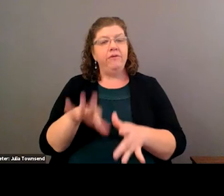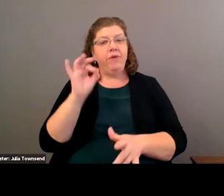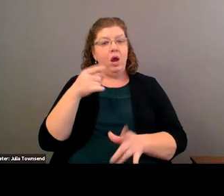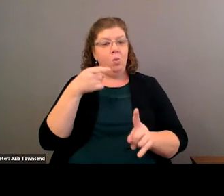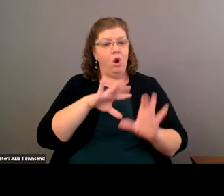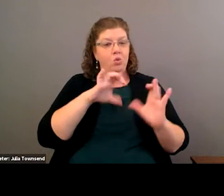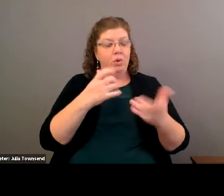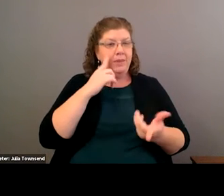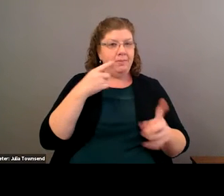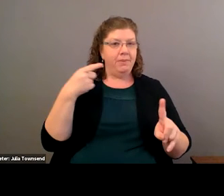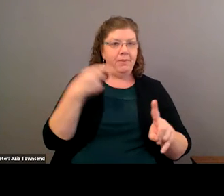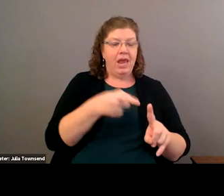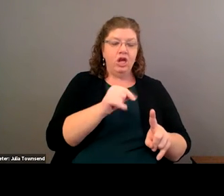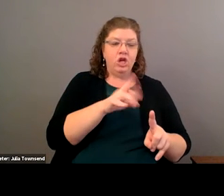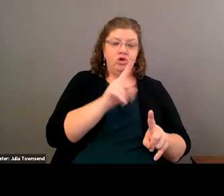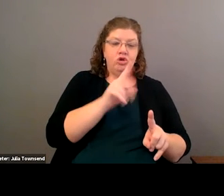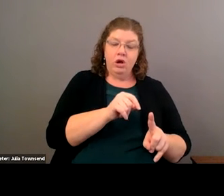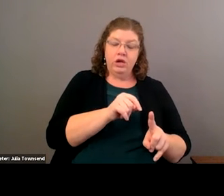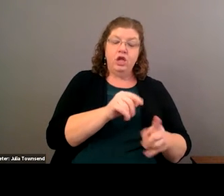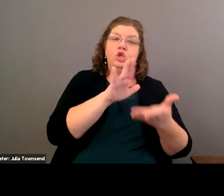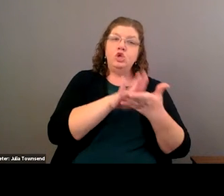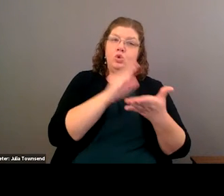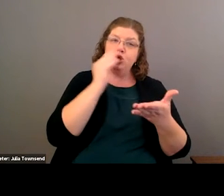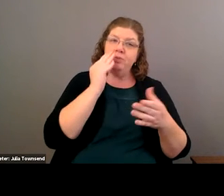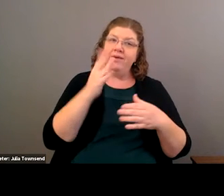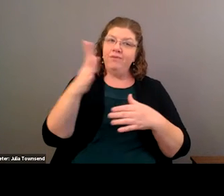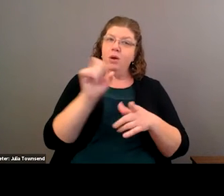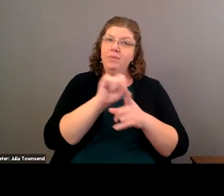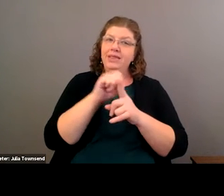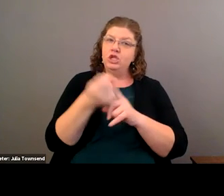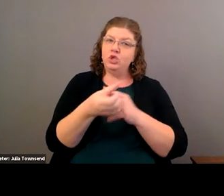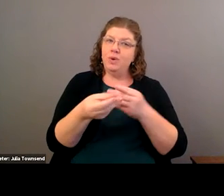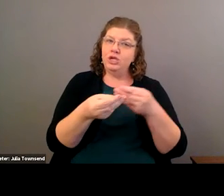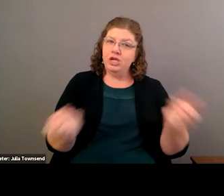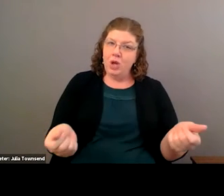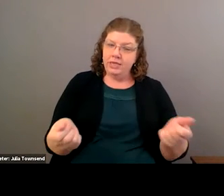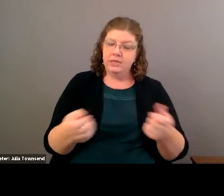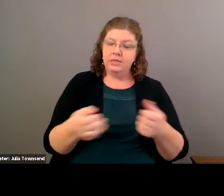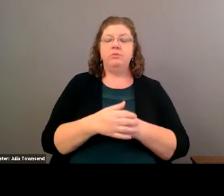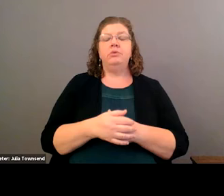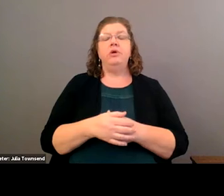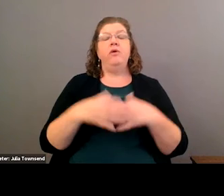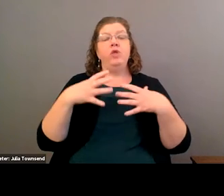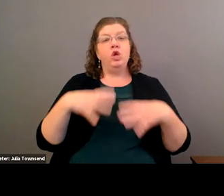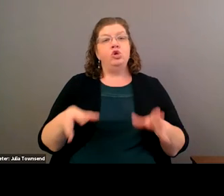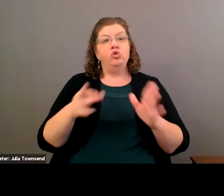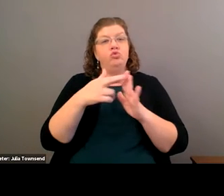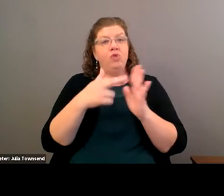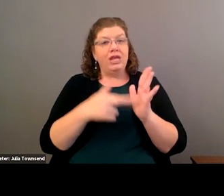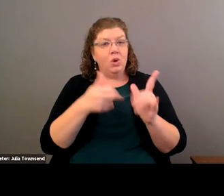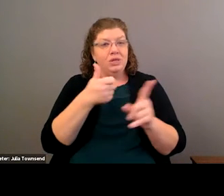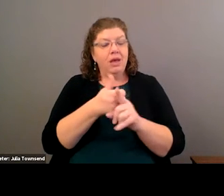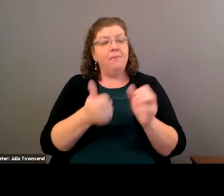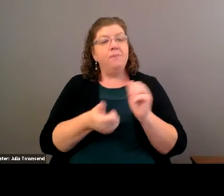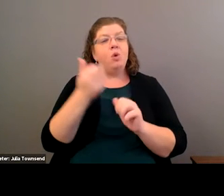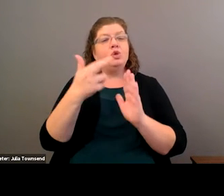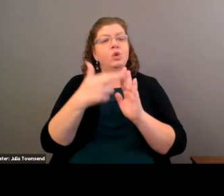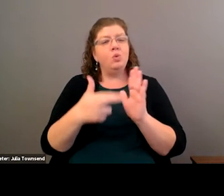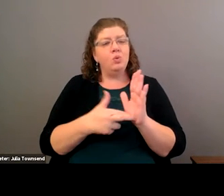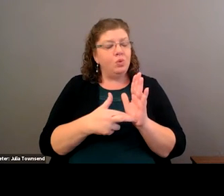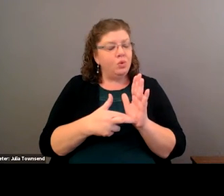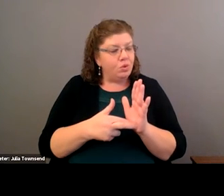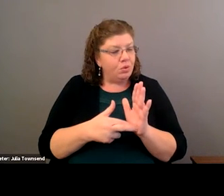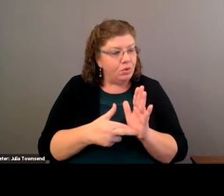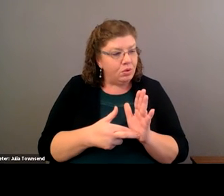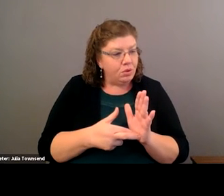Y si ustedes ven que cierto tipo de población están cierto atacados, esto se tiene que entender. Entendemos que la mayoría, que